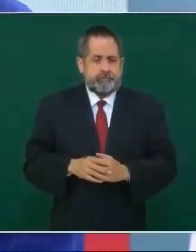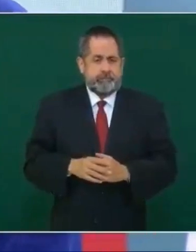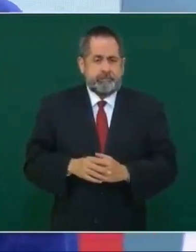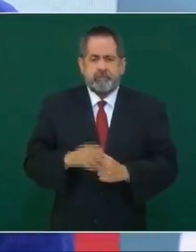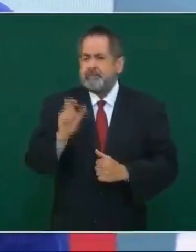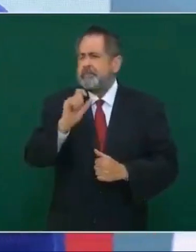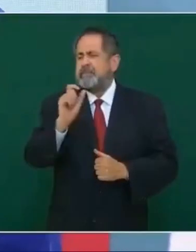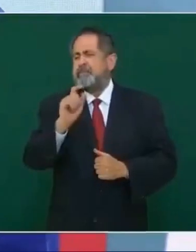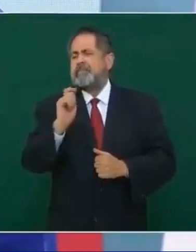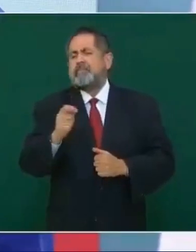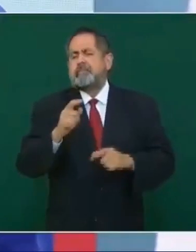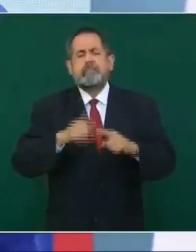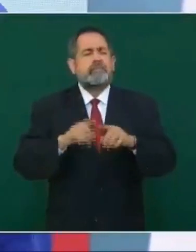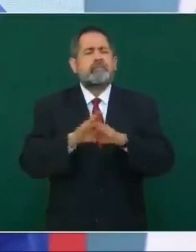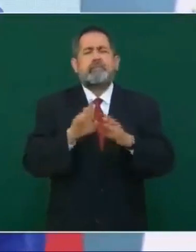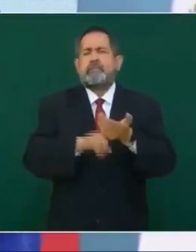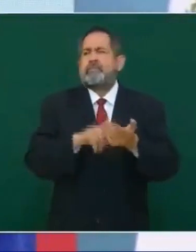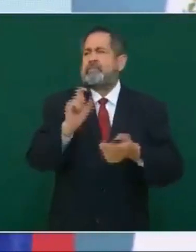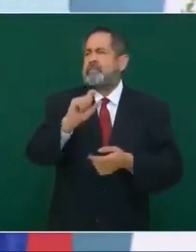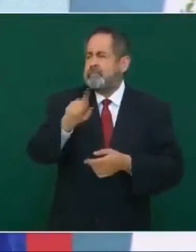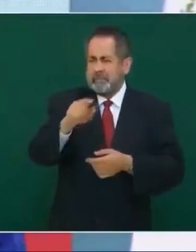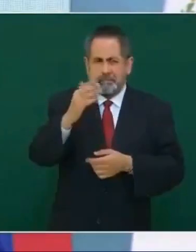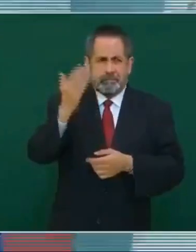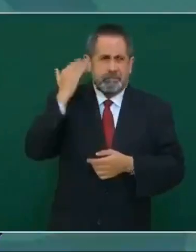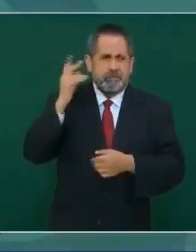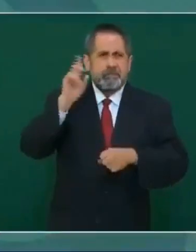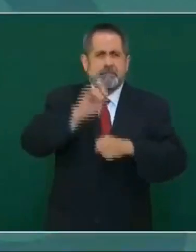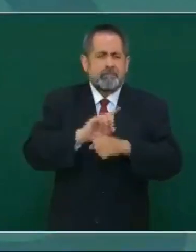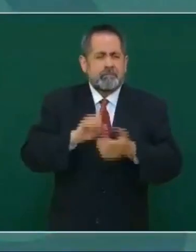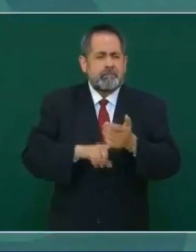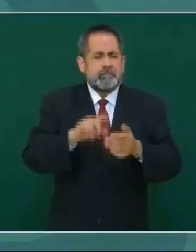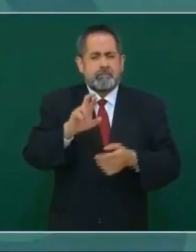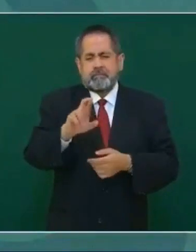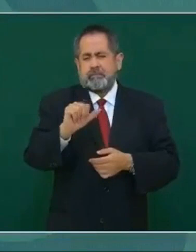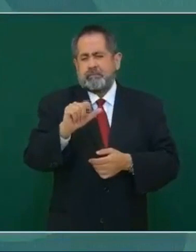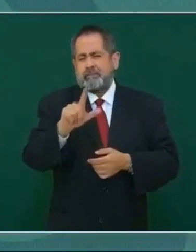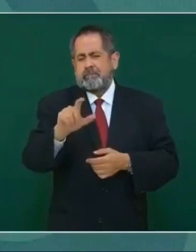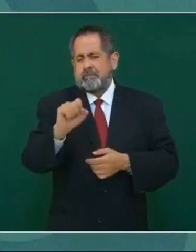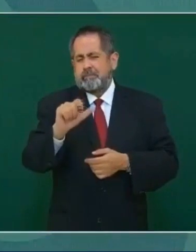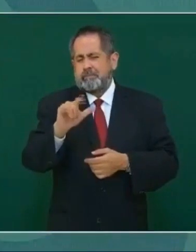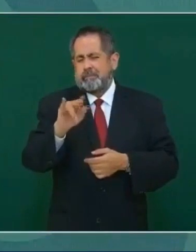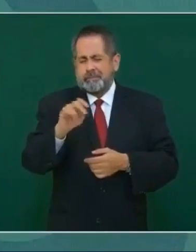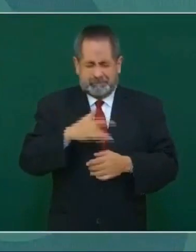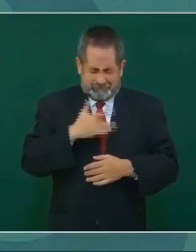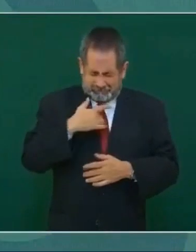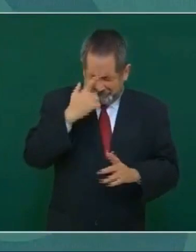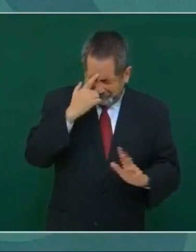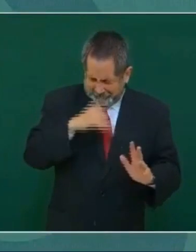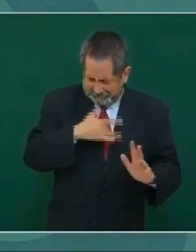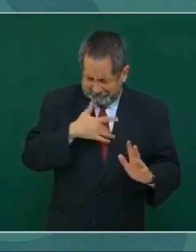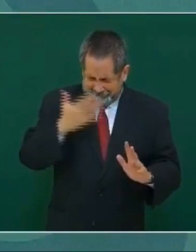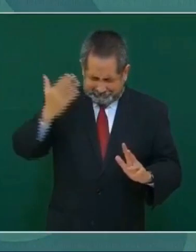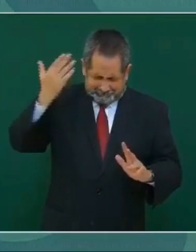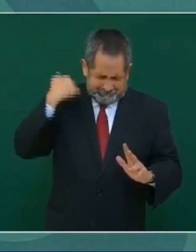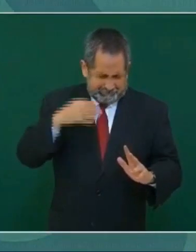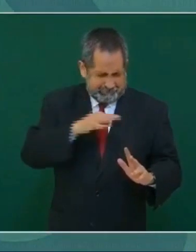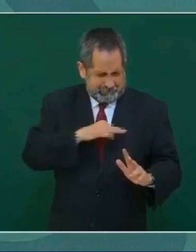¿cuándo fue lo de Raúl Salinas? Si no me equivoco,